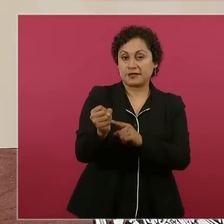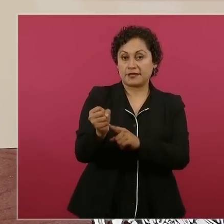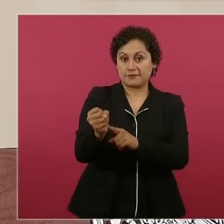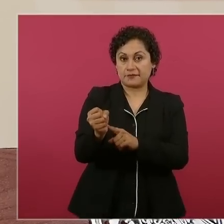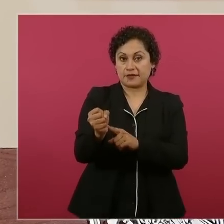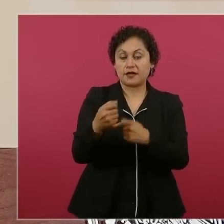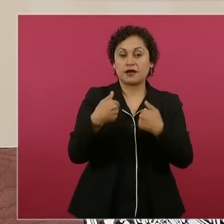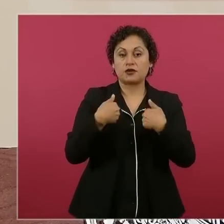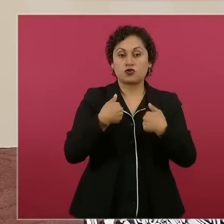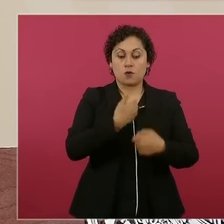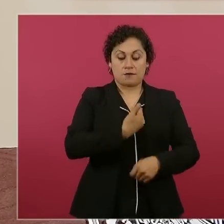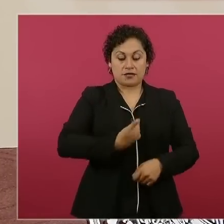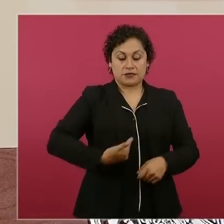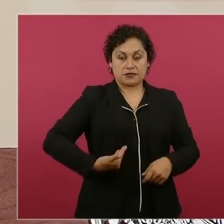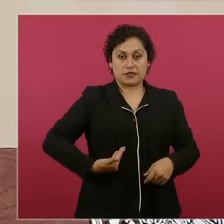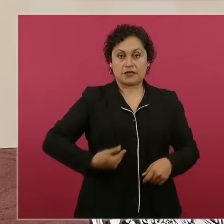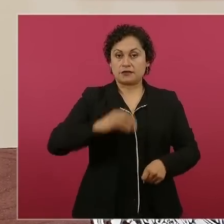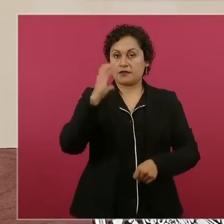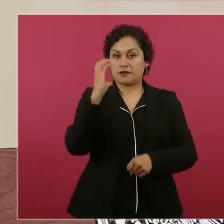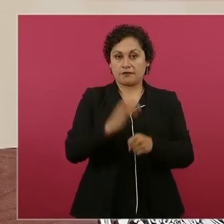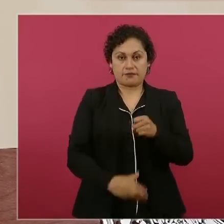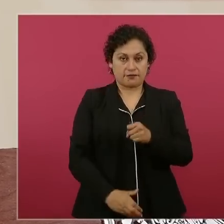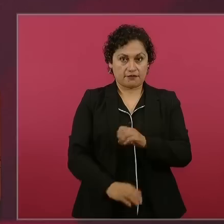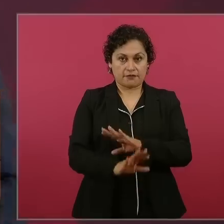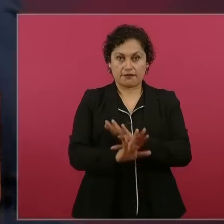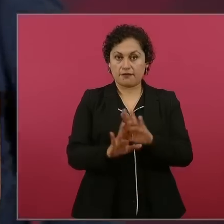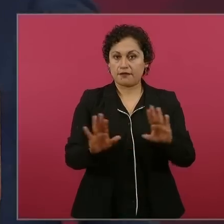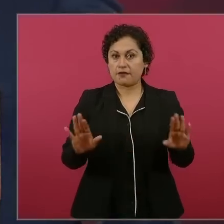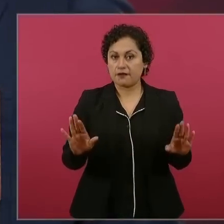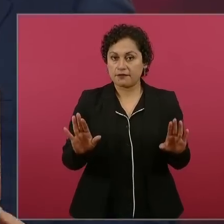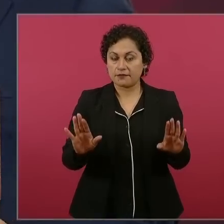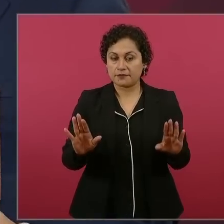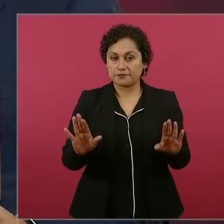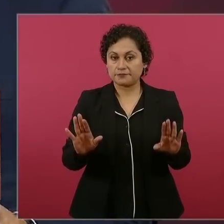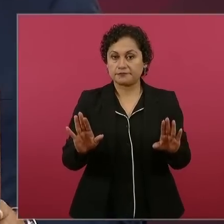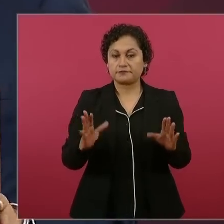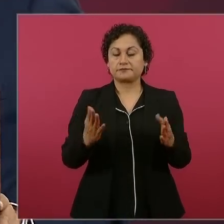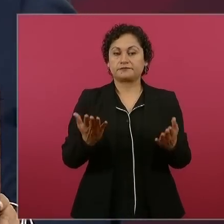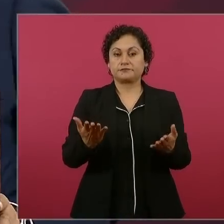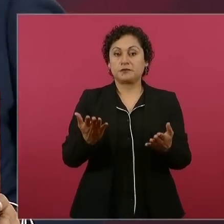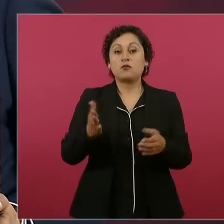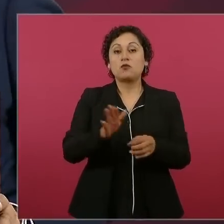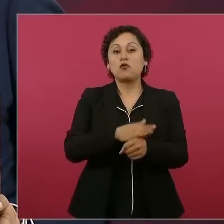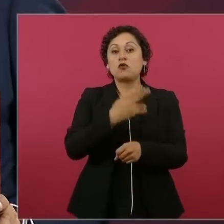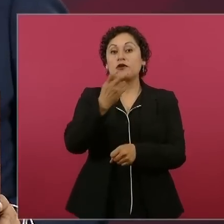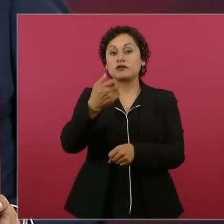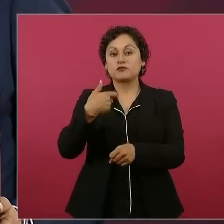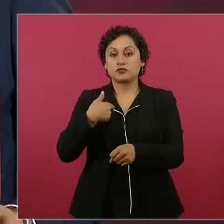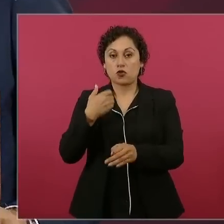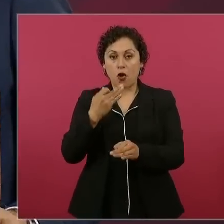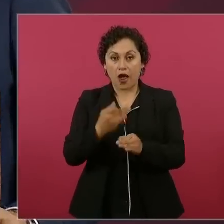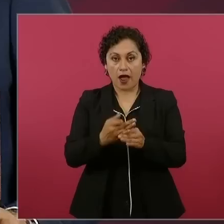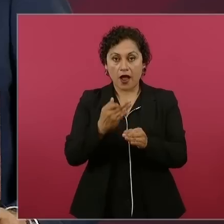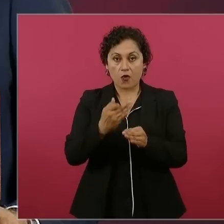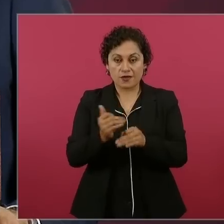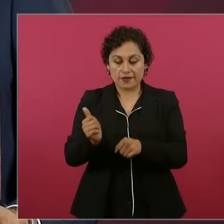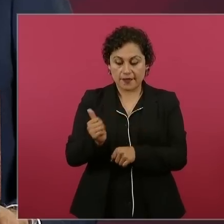como presidente y no quiero dejar obras pendientes.